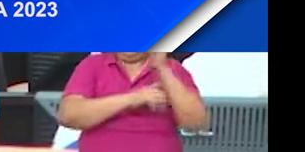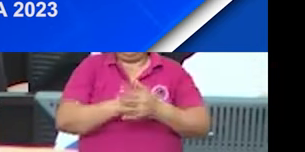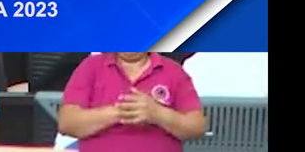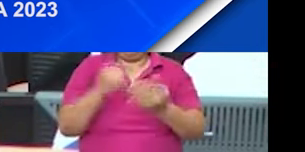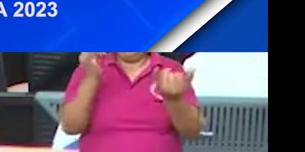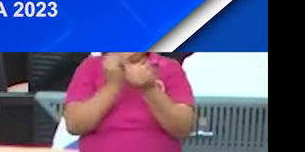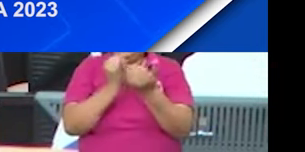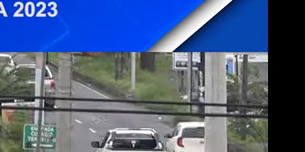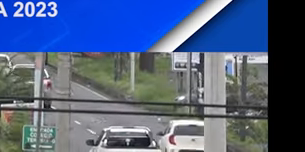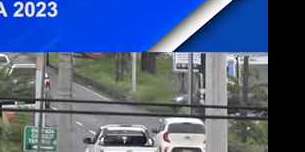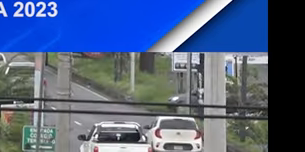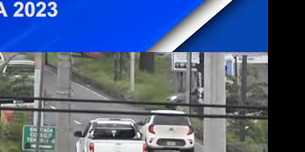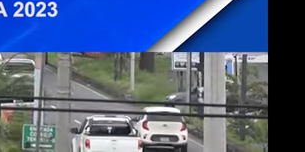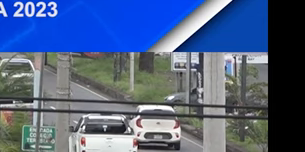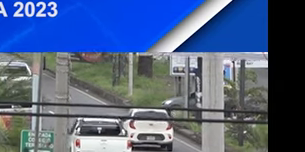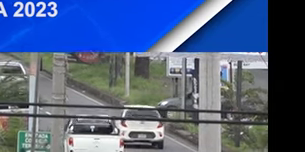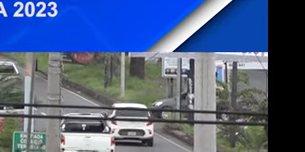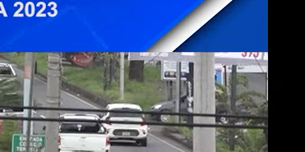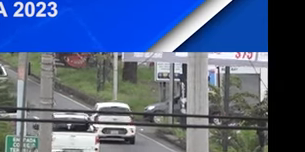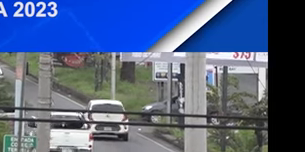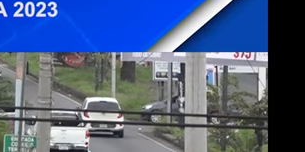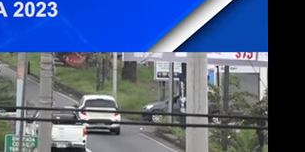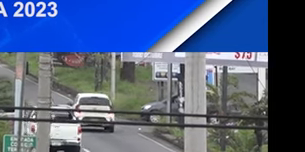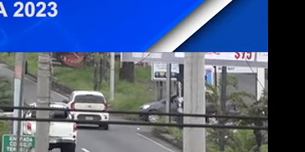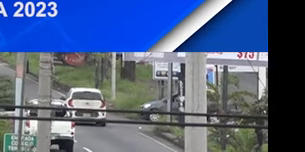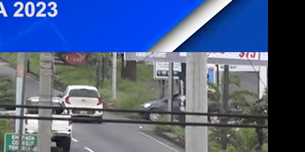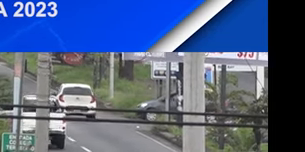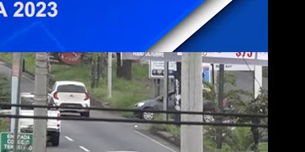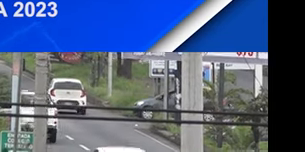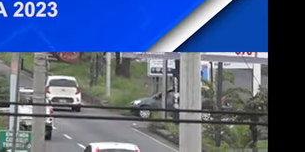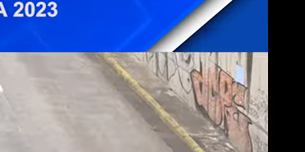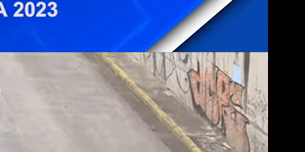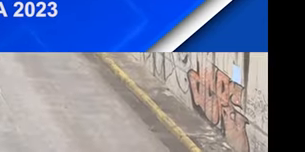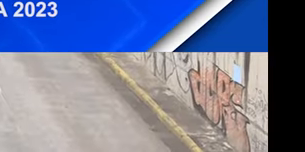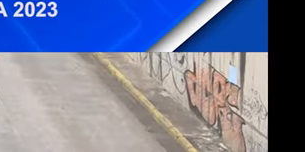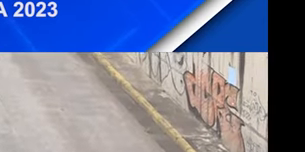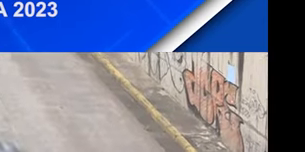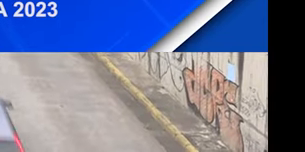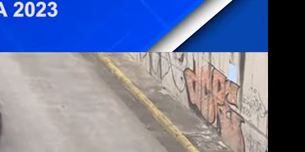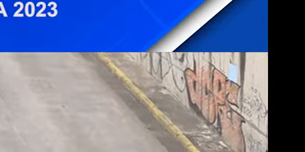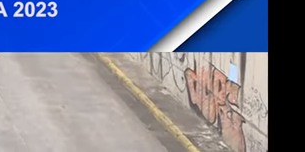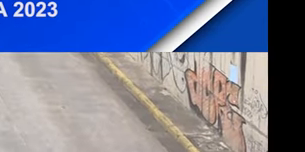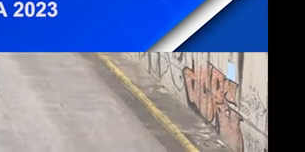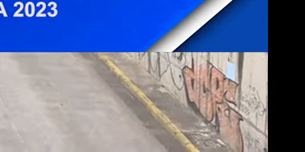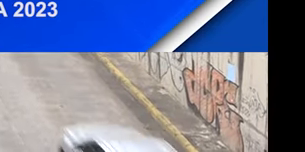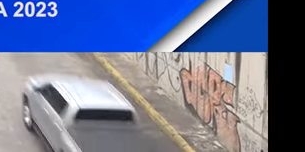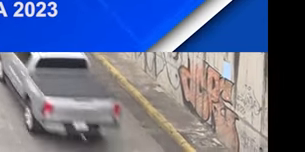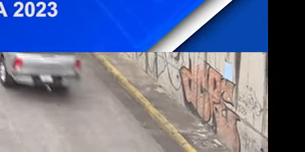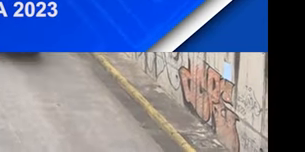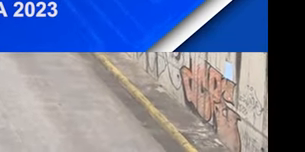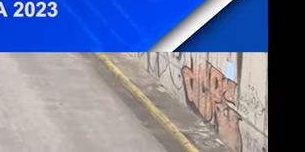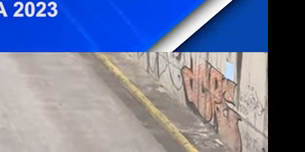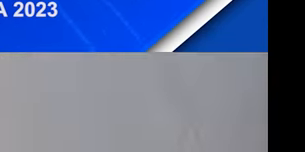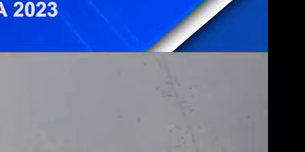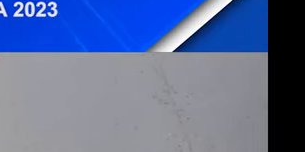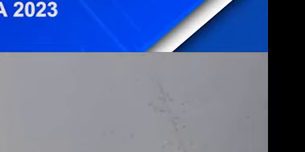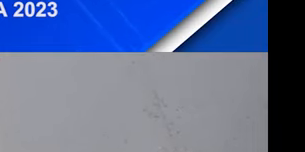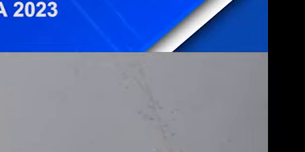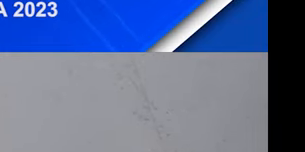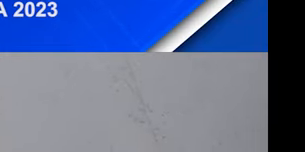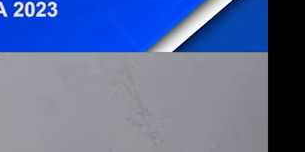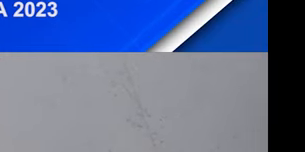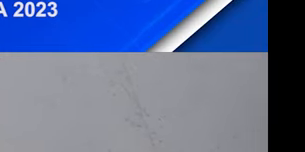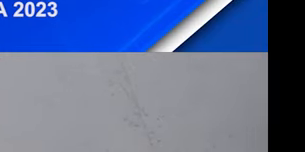De igual forma, la política de gastos está orientada en sostener e impulsar la inversión pública que fomente los